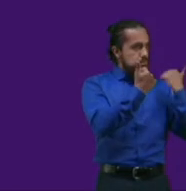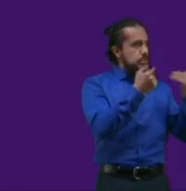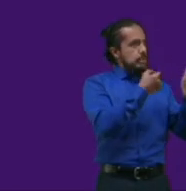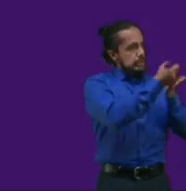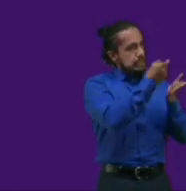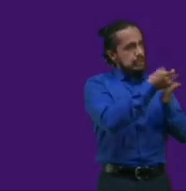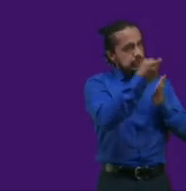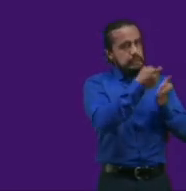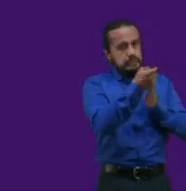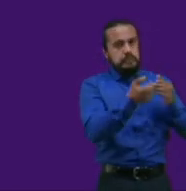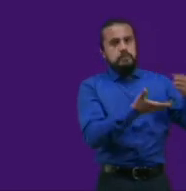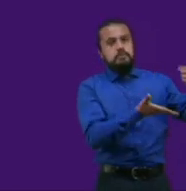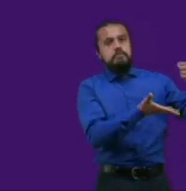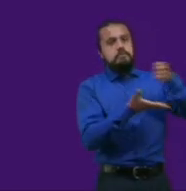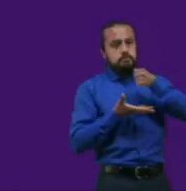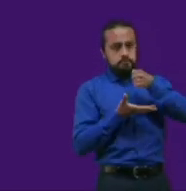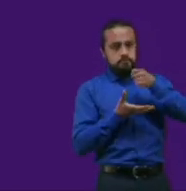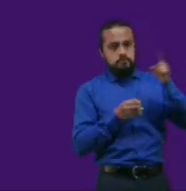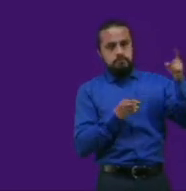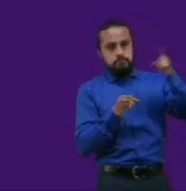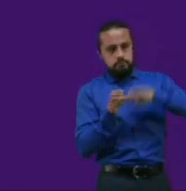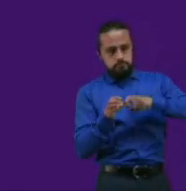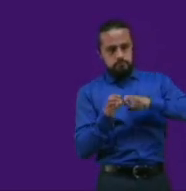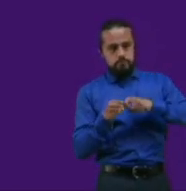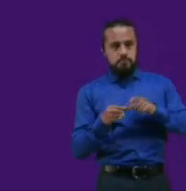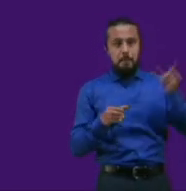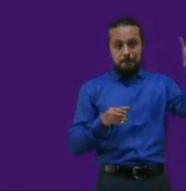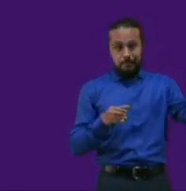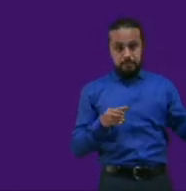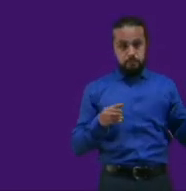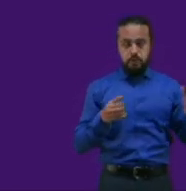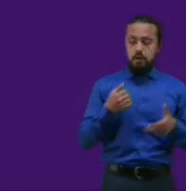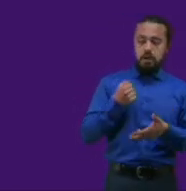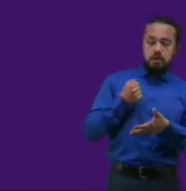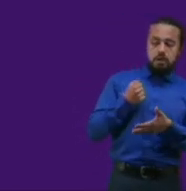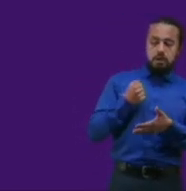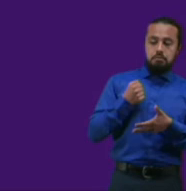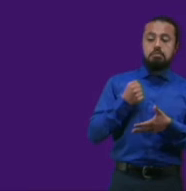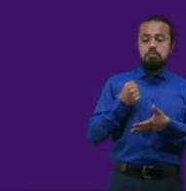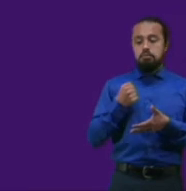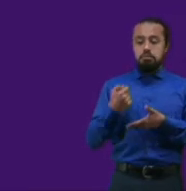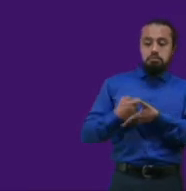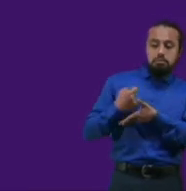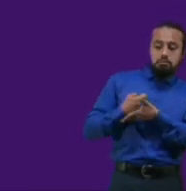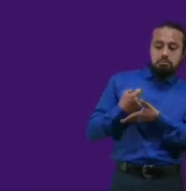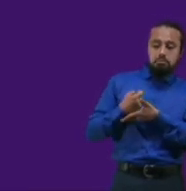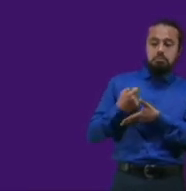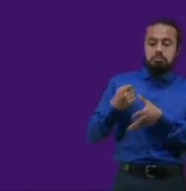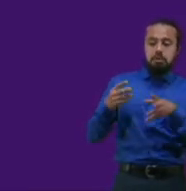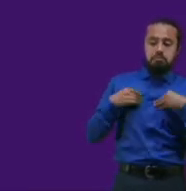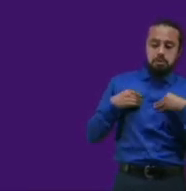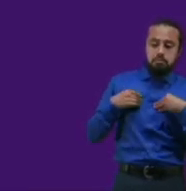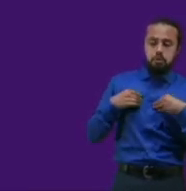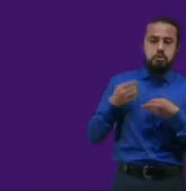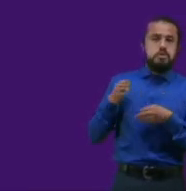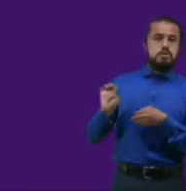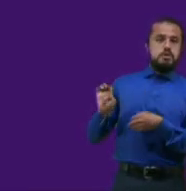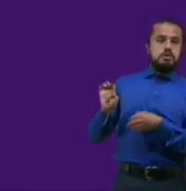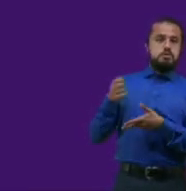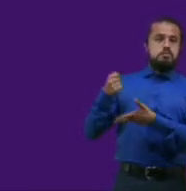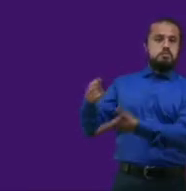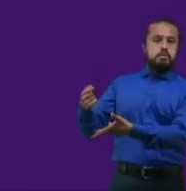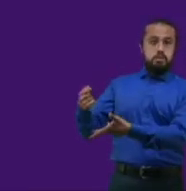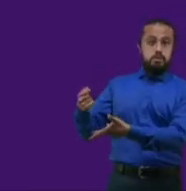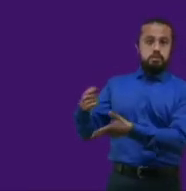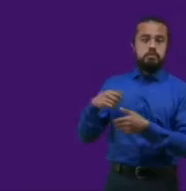existen diferentes tipos de inversionistas, igual que en cualquier otro negocio, existen diferentes empresas, diferentes sectores. Los